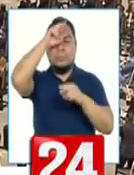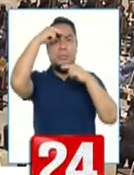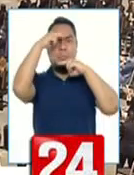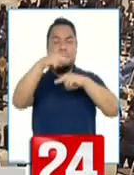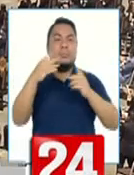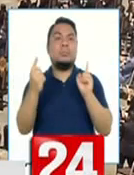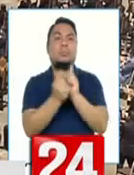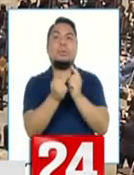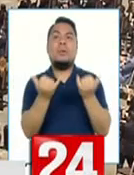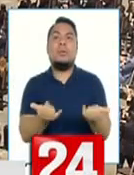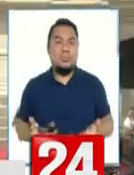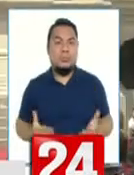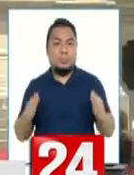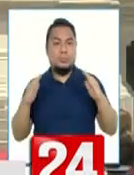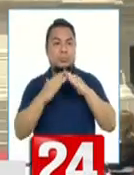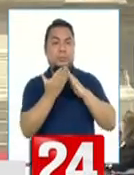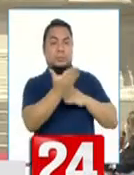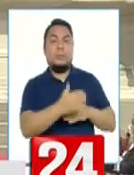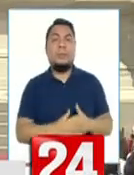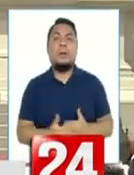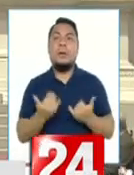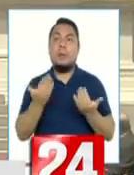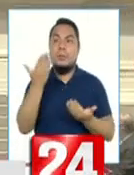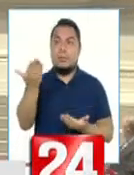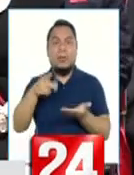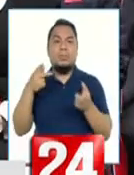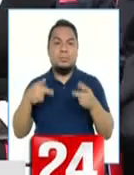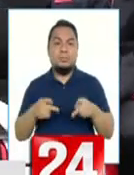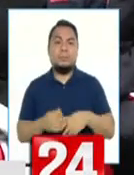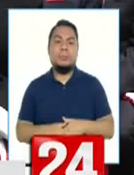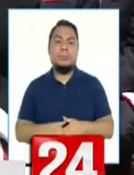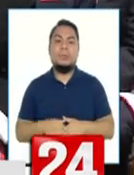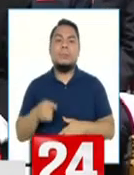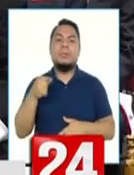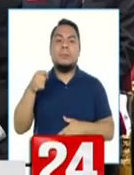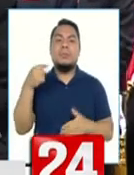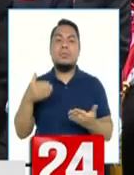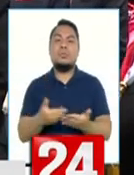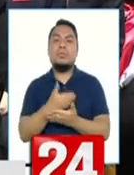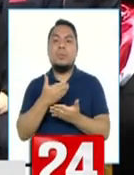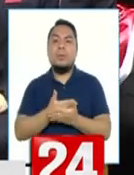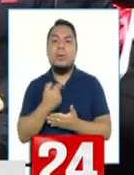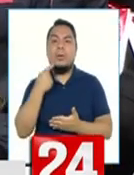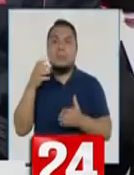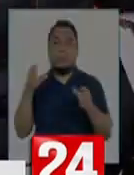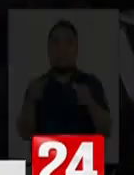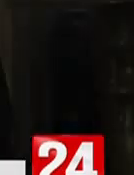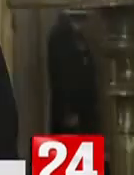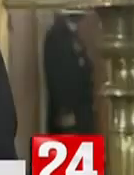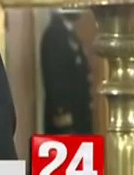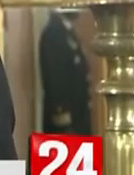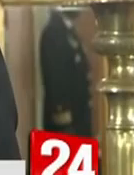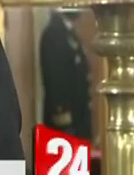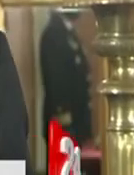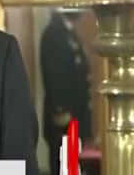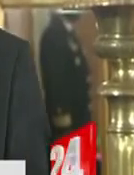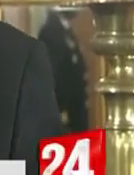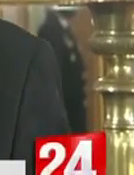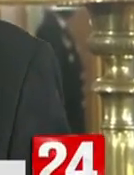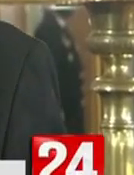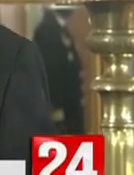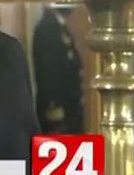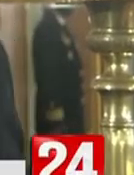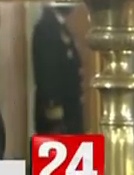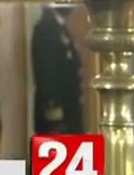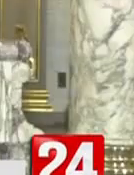Luego de dos días de incertidumbre, juramentó el gabinete ministerial del nuevo presidente Manuel Merino de Lama. Un día antes lo